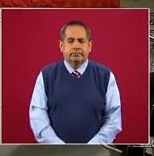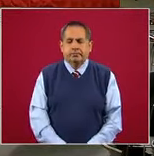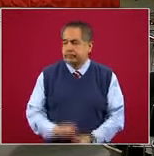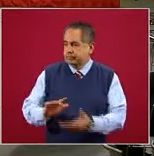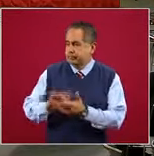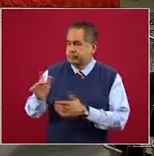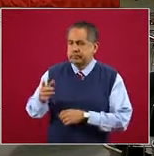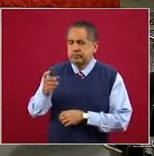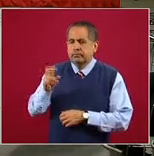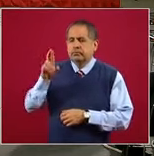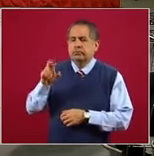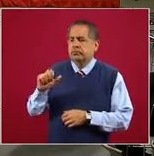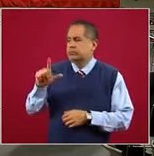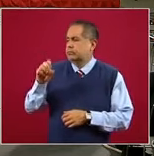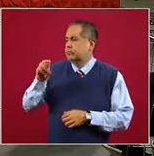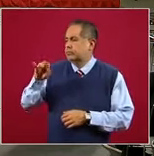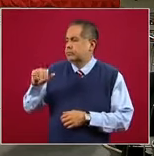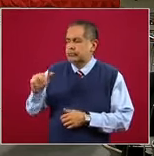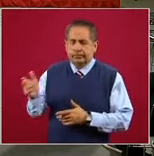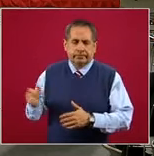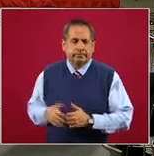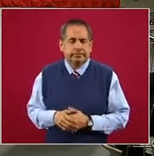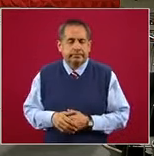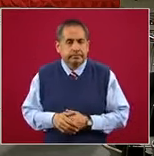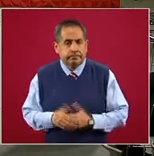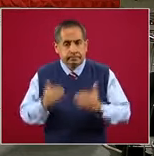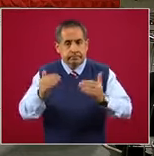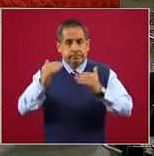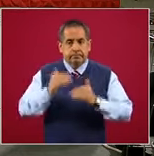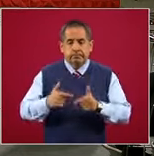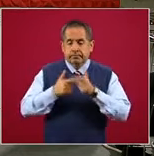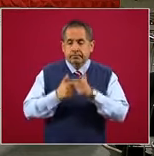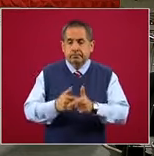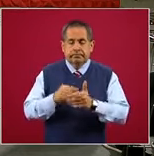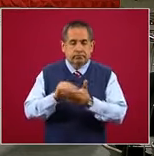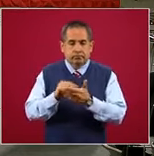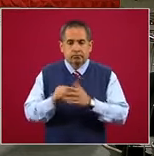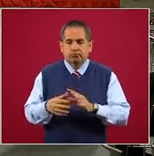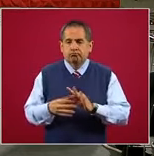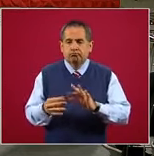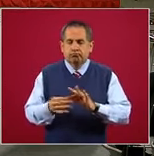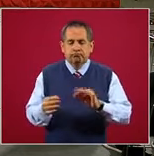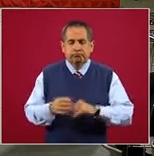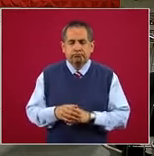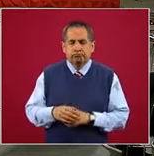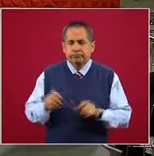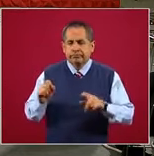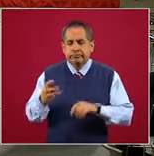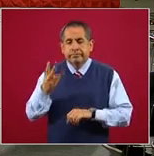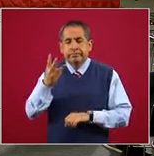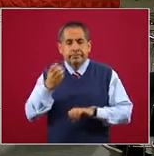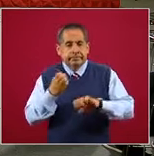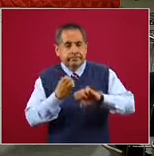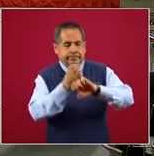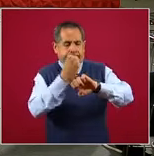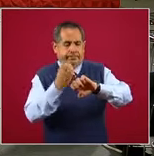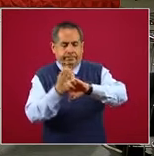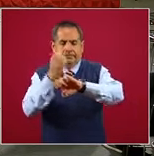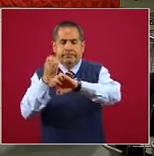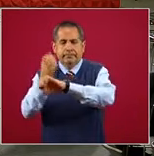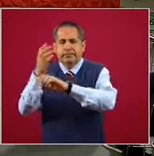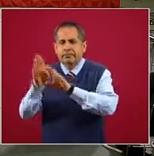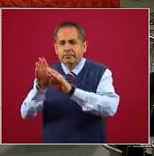Muchas gracias, doctor Salomía. Vamos a continuar con el escenario de 3 entidades